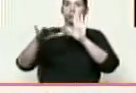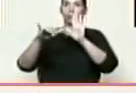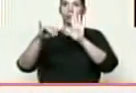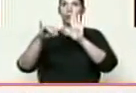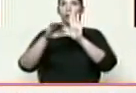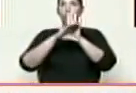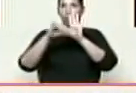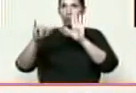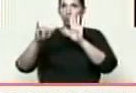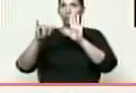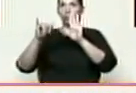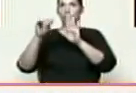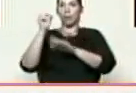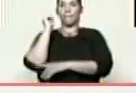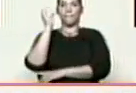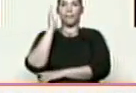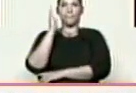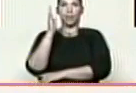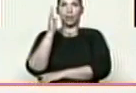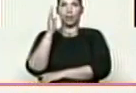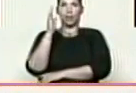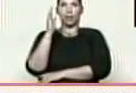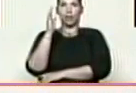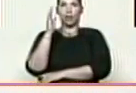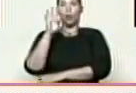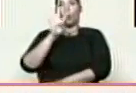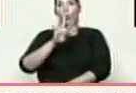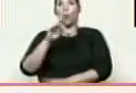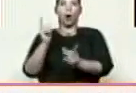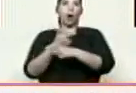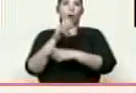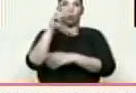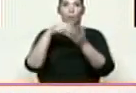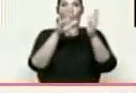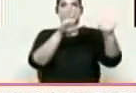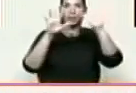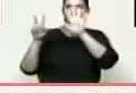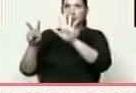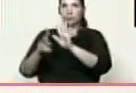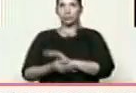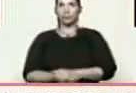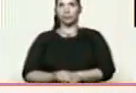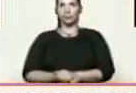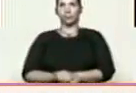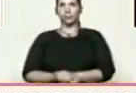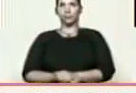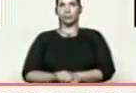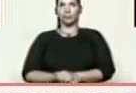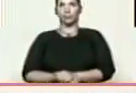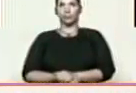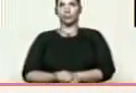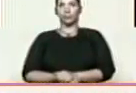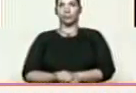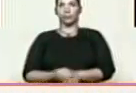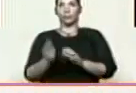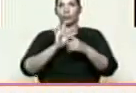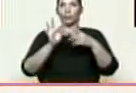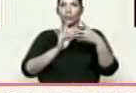Eléctrico del Palacio Federal Legislativo el 4 de agosto de 2017, desempeñando hasta la fecha sus funciones